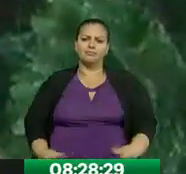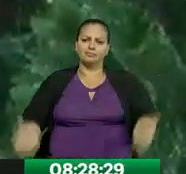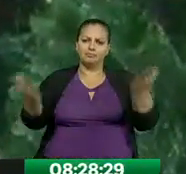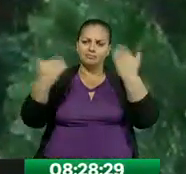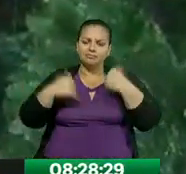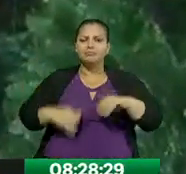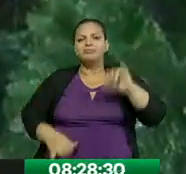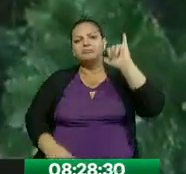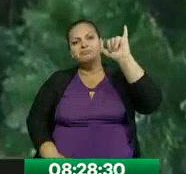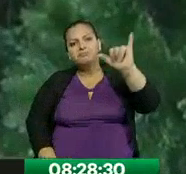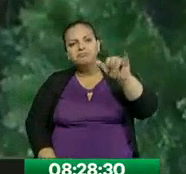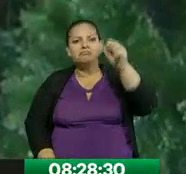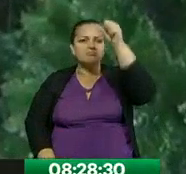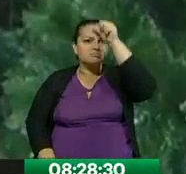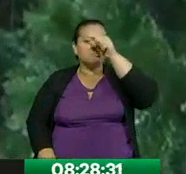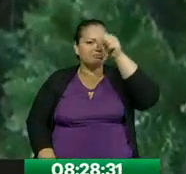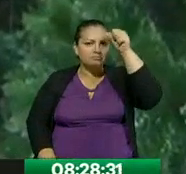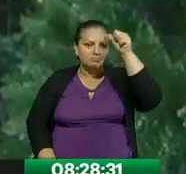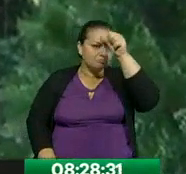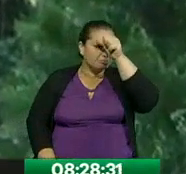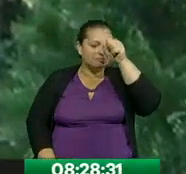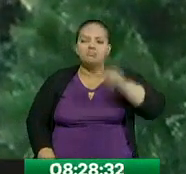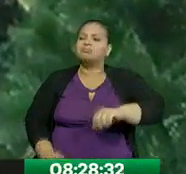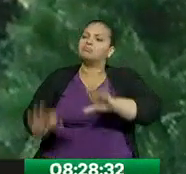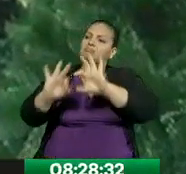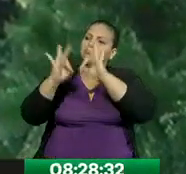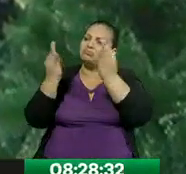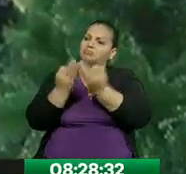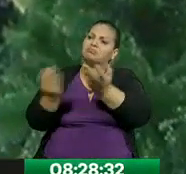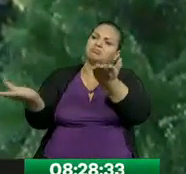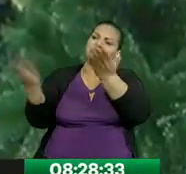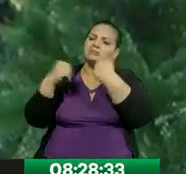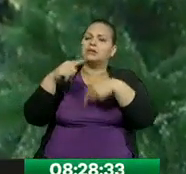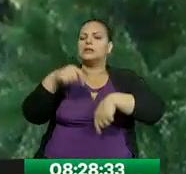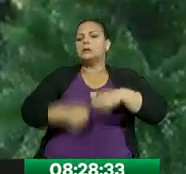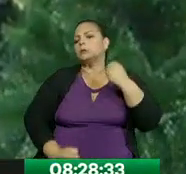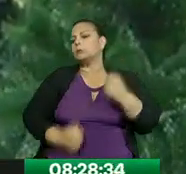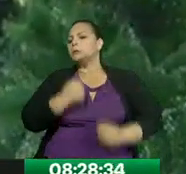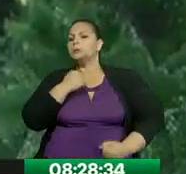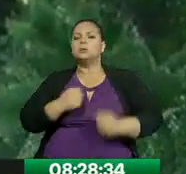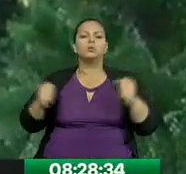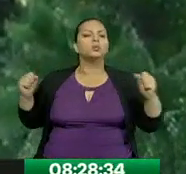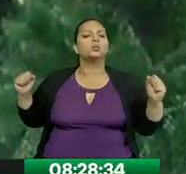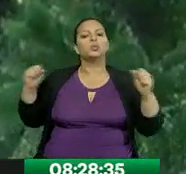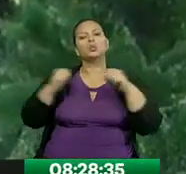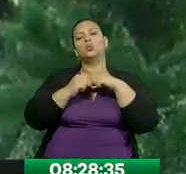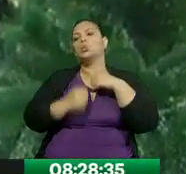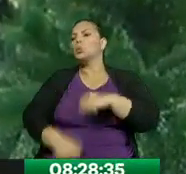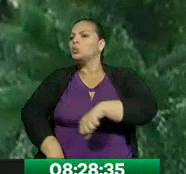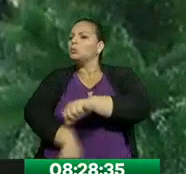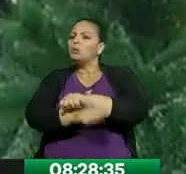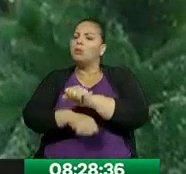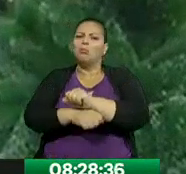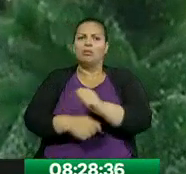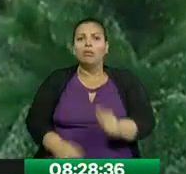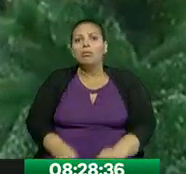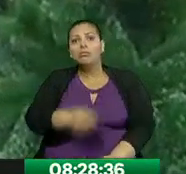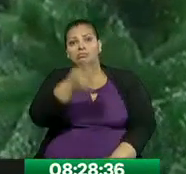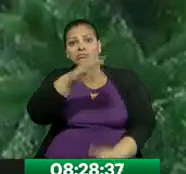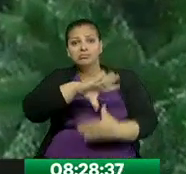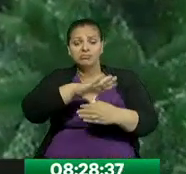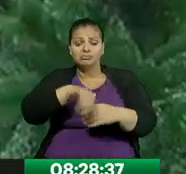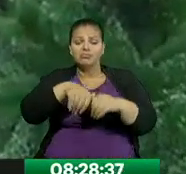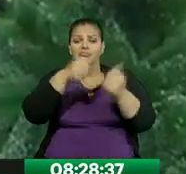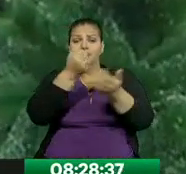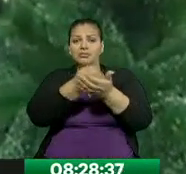la familia, haga deporte. Se va, también van a realizarse conciertos y hace sus compras. Acá los esperamos. Abogado,